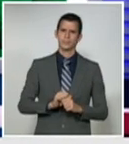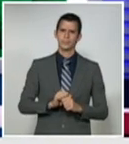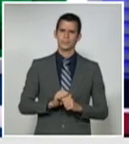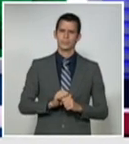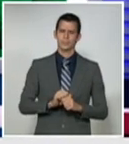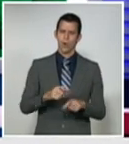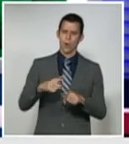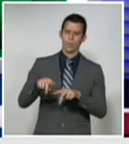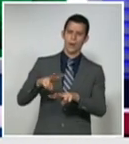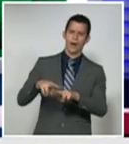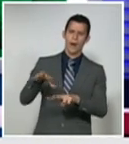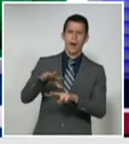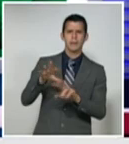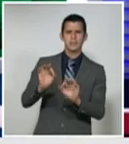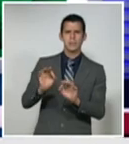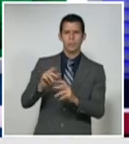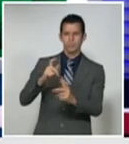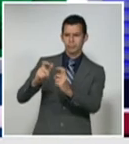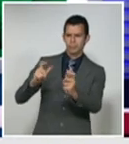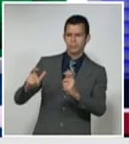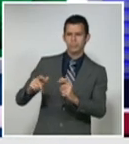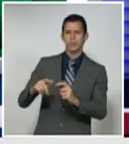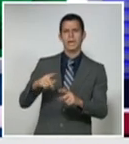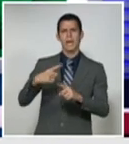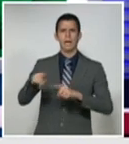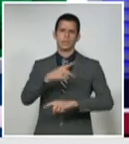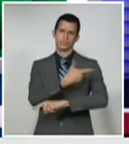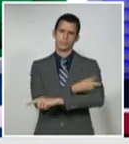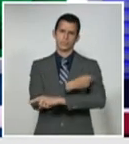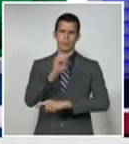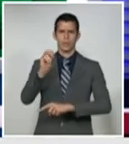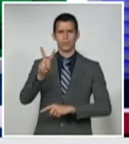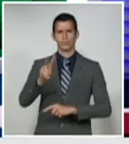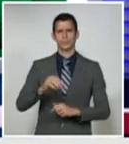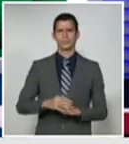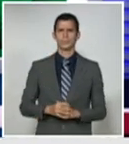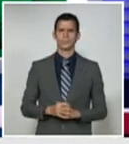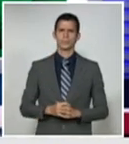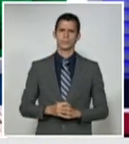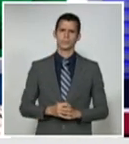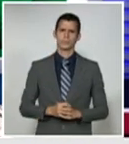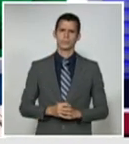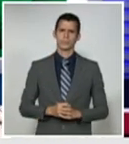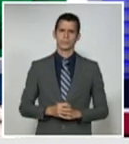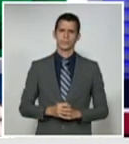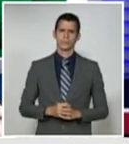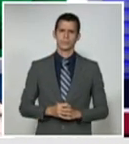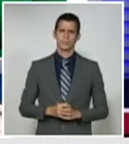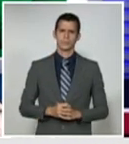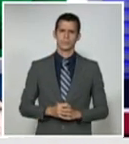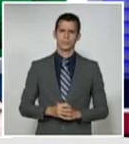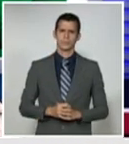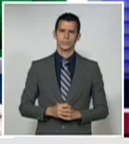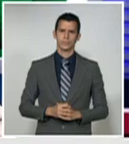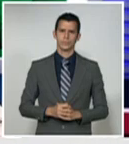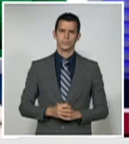Habana, y a irlo extendiendo, que de conjunto con esto, con las medidas de restricción que se van adoptando